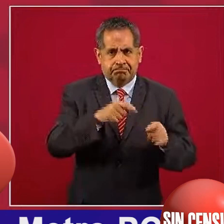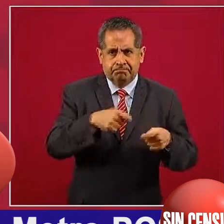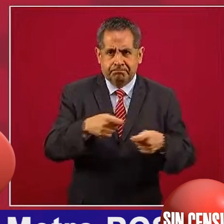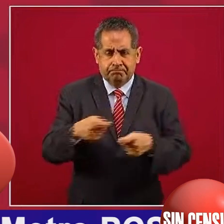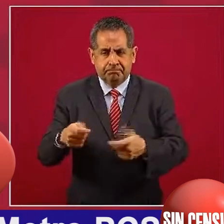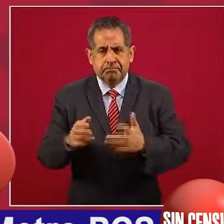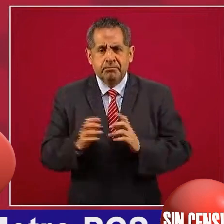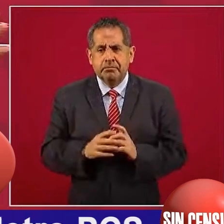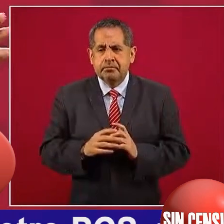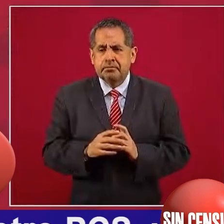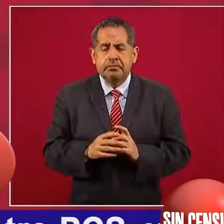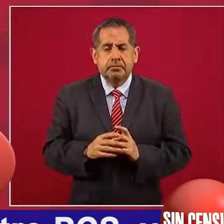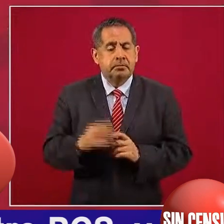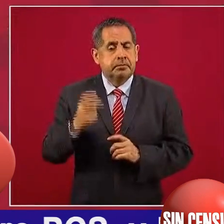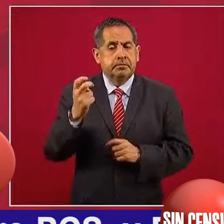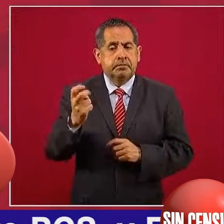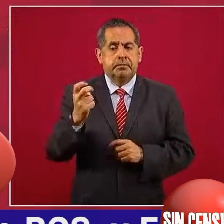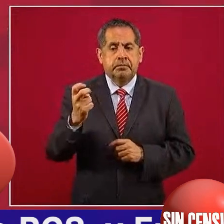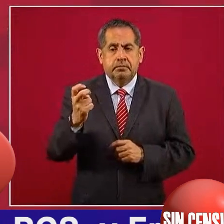Por eso son